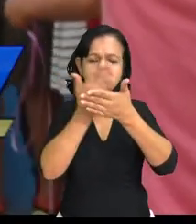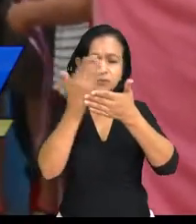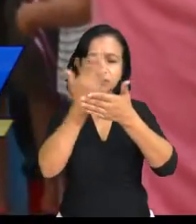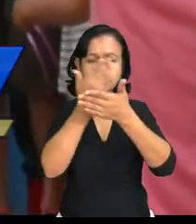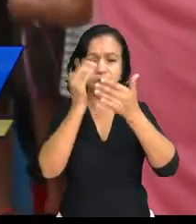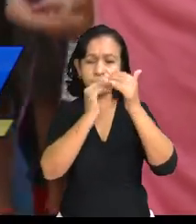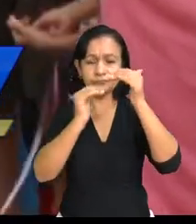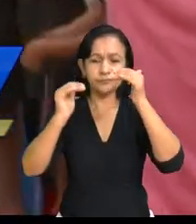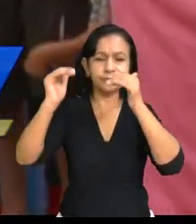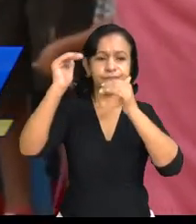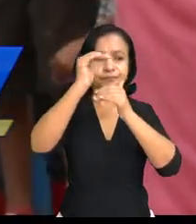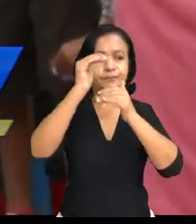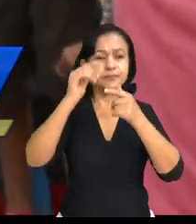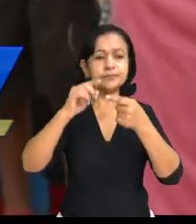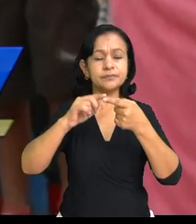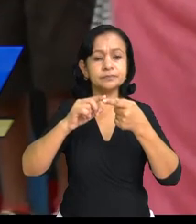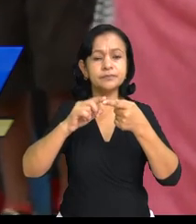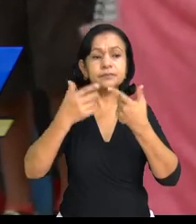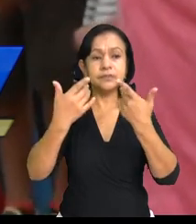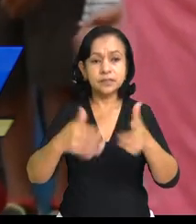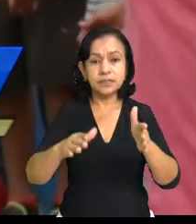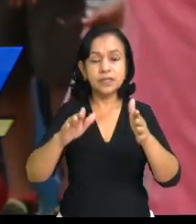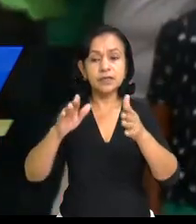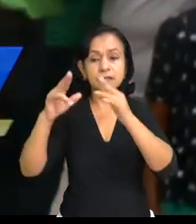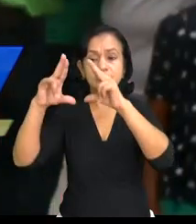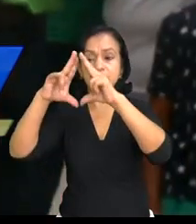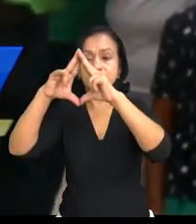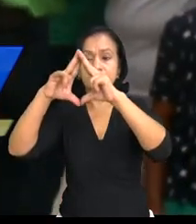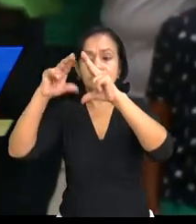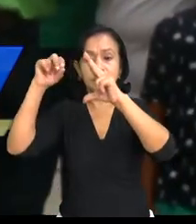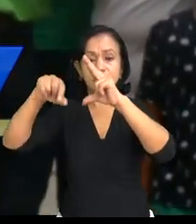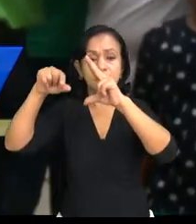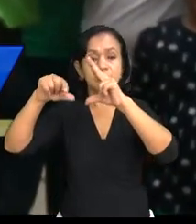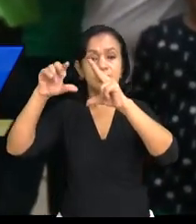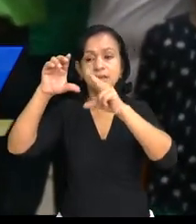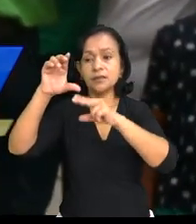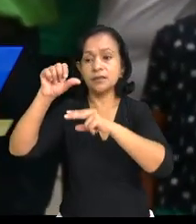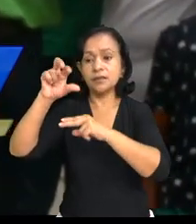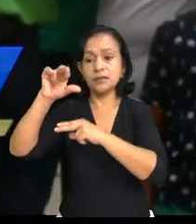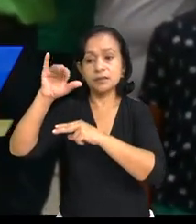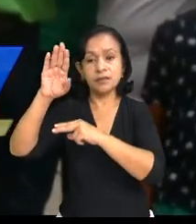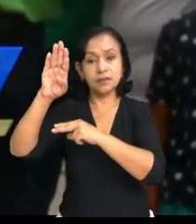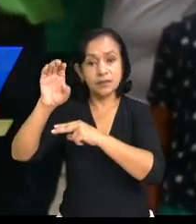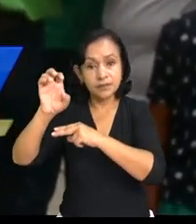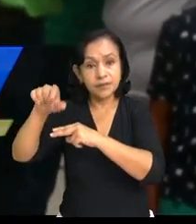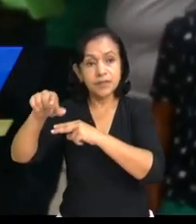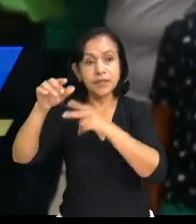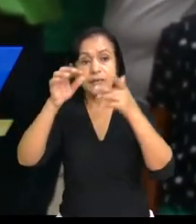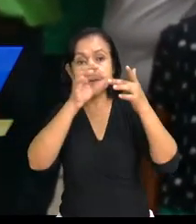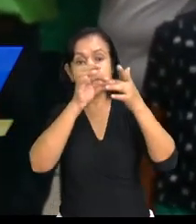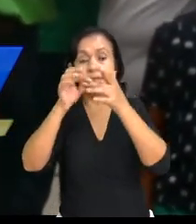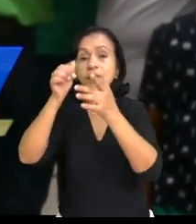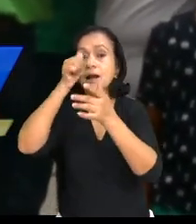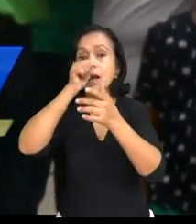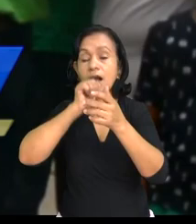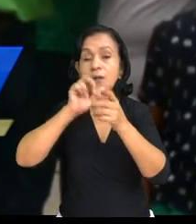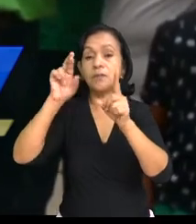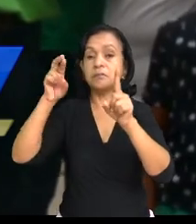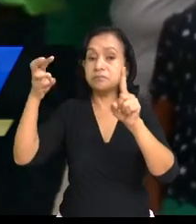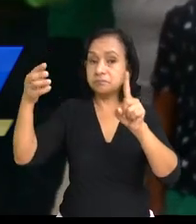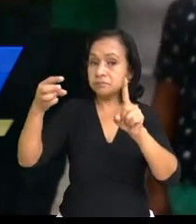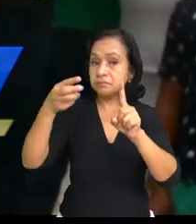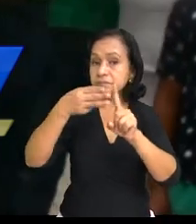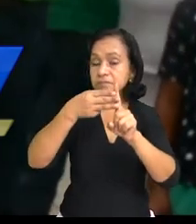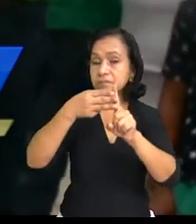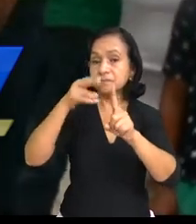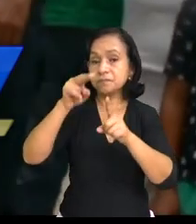Okay. Incluso en la Costa Caribe hemos trabajado en la capacitación de para tener especialistas de agua a nivel regional, de los gobiernos